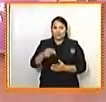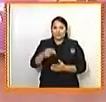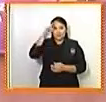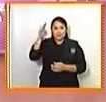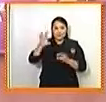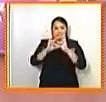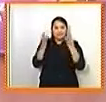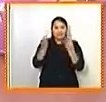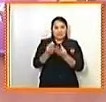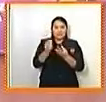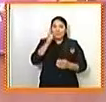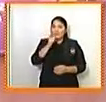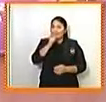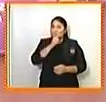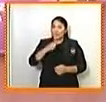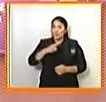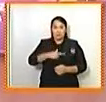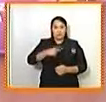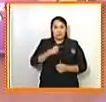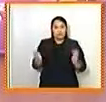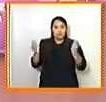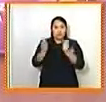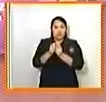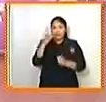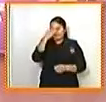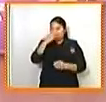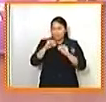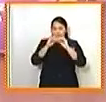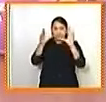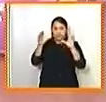Loto, qué gusto que nos acompañe en esta línea.